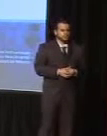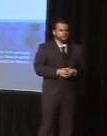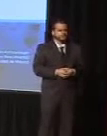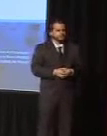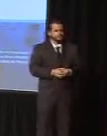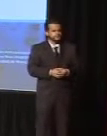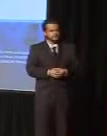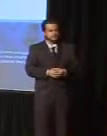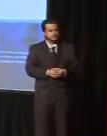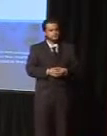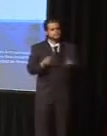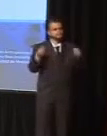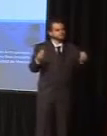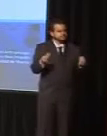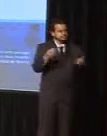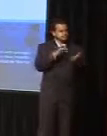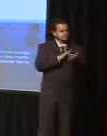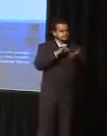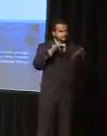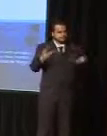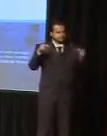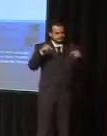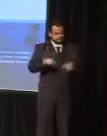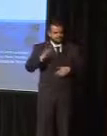en esta conferencia